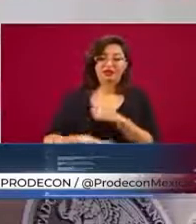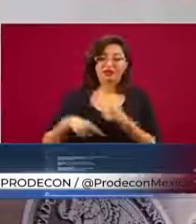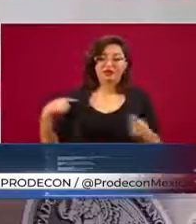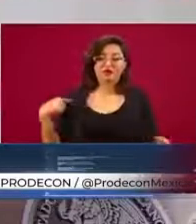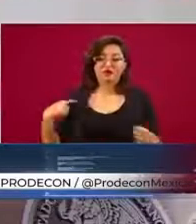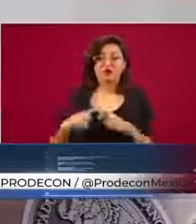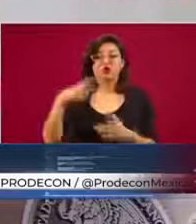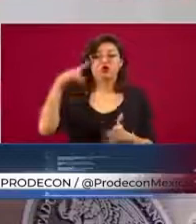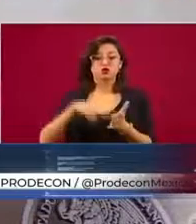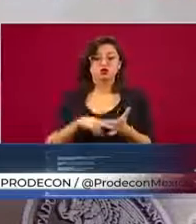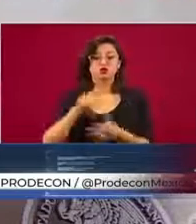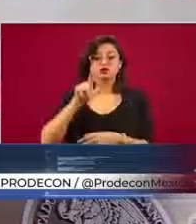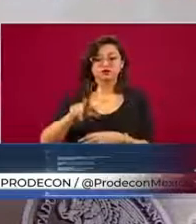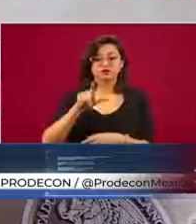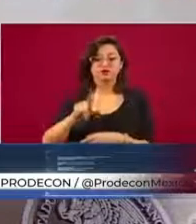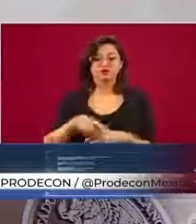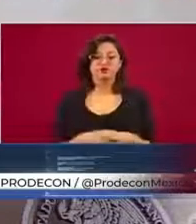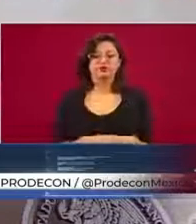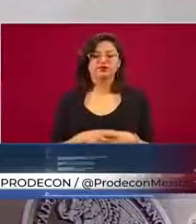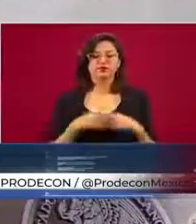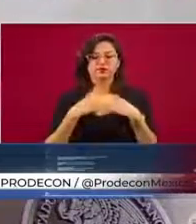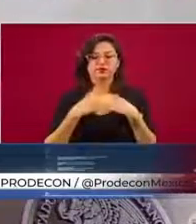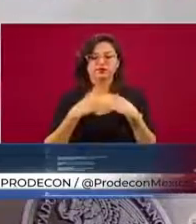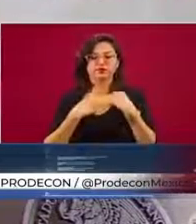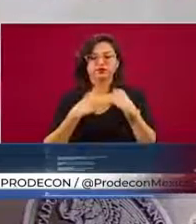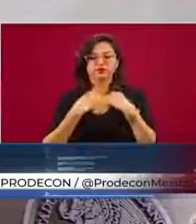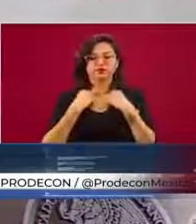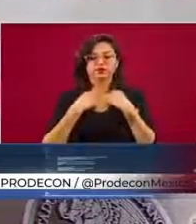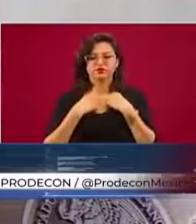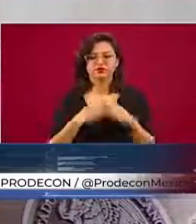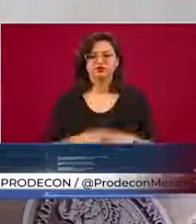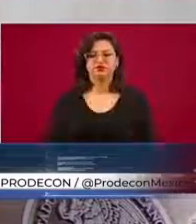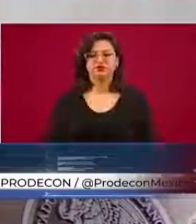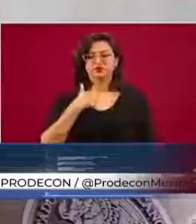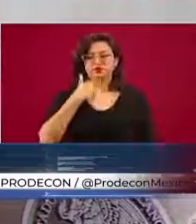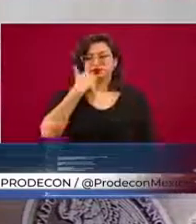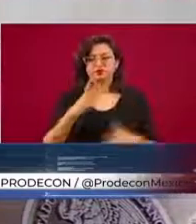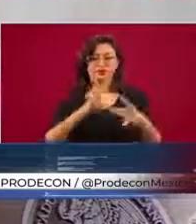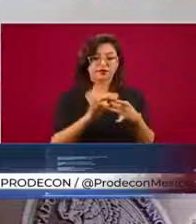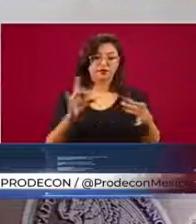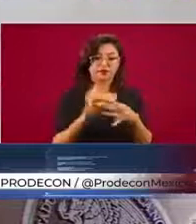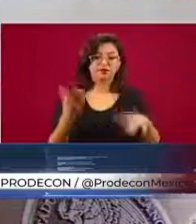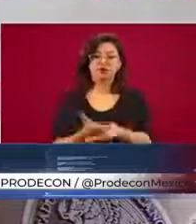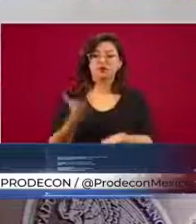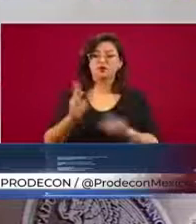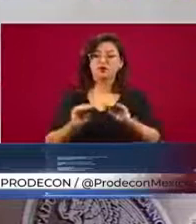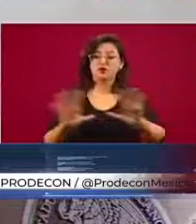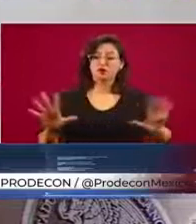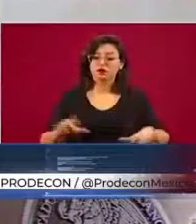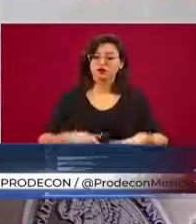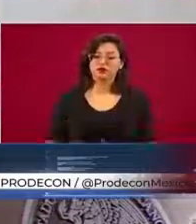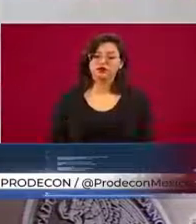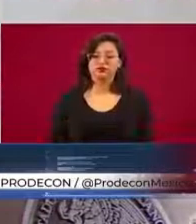famoso artículo 69B, que fue un primer paso para combatir la facturación falsa y esa forma